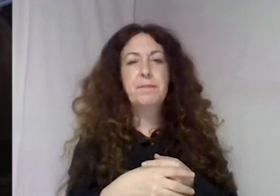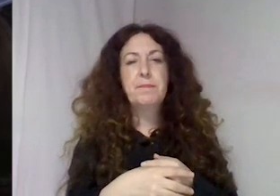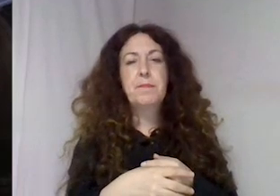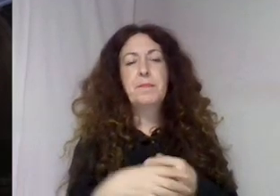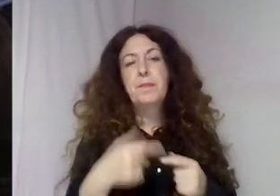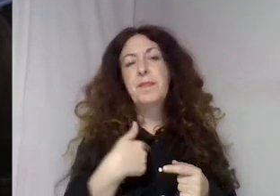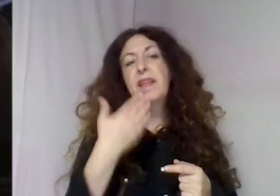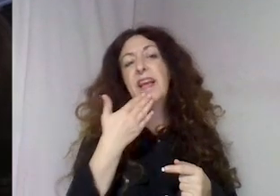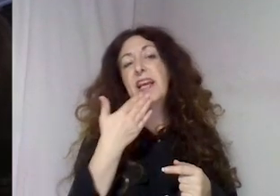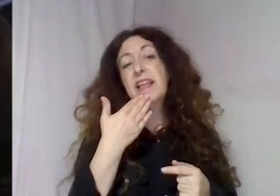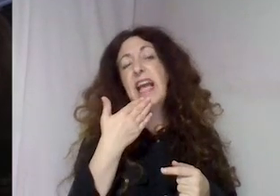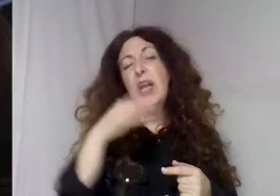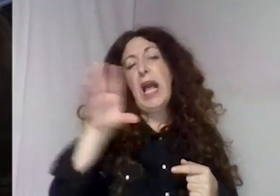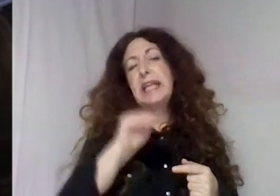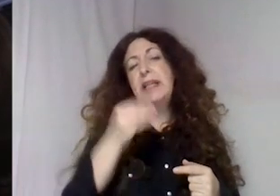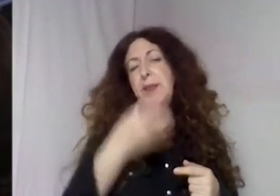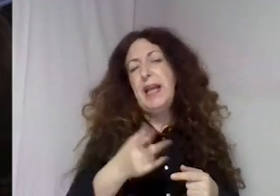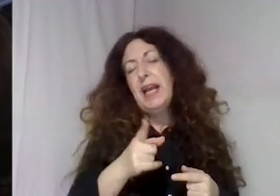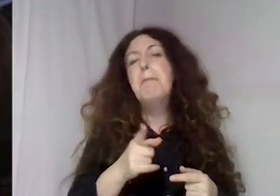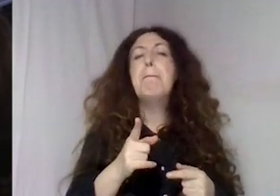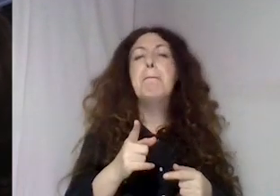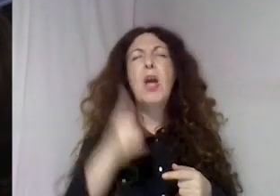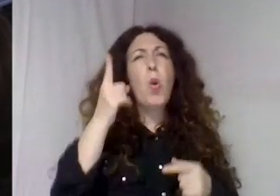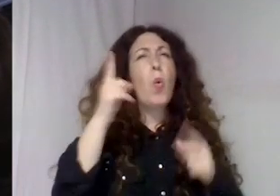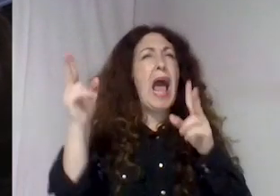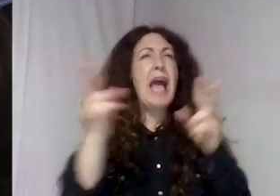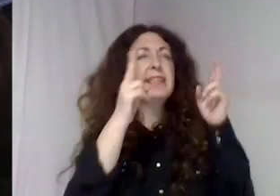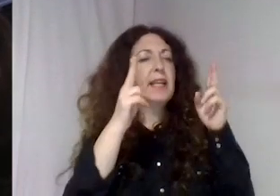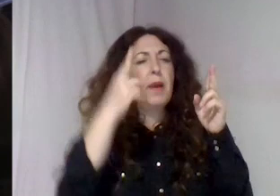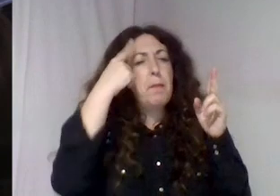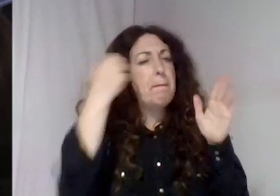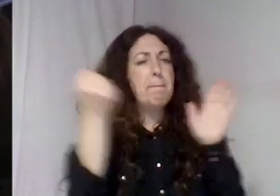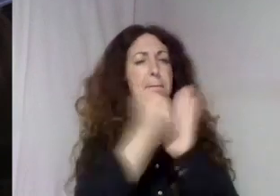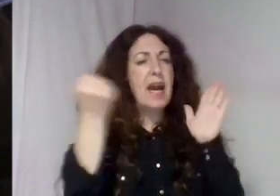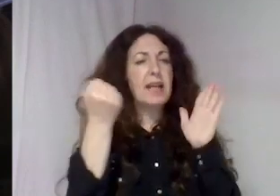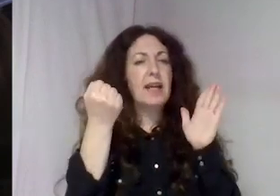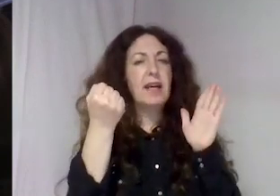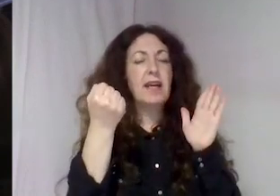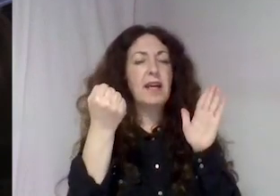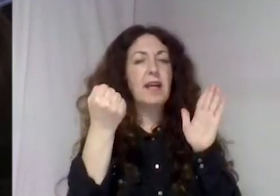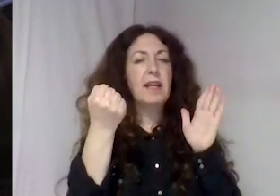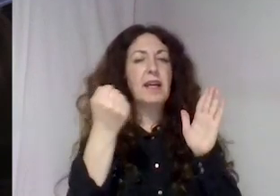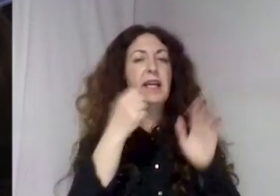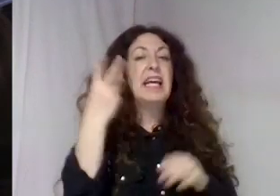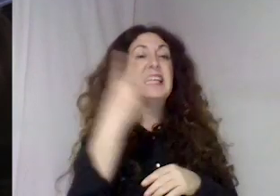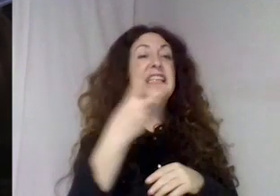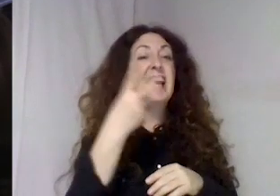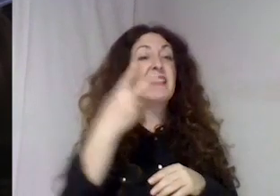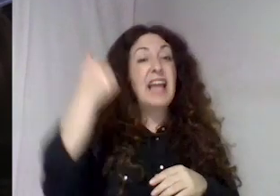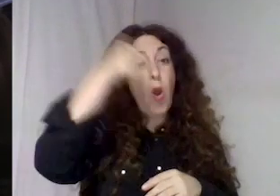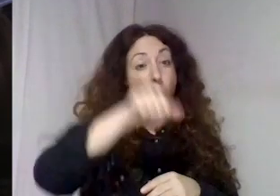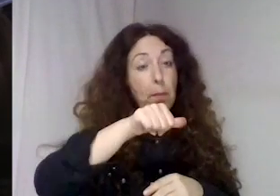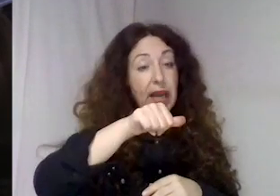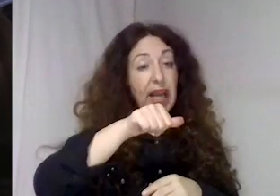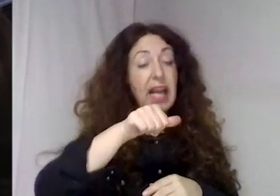¿Qué hace no ser un asesino? No hace falta que se conteste, porque entonces esto sería más que un seminario, sería un